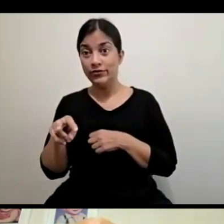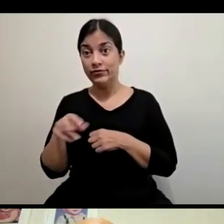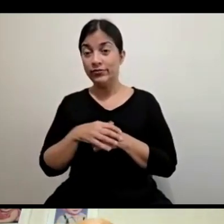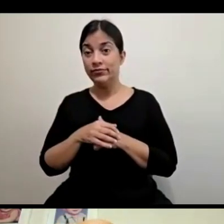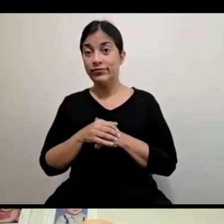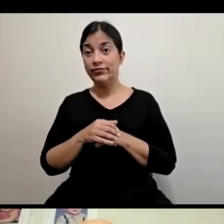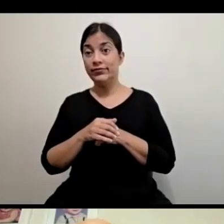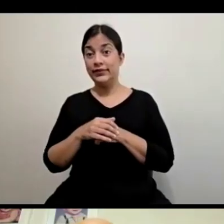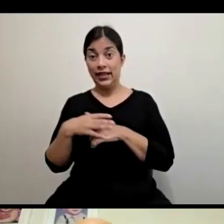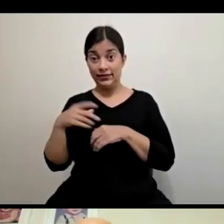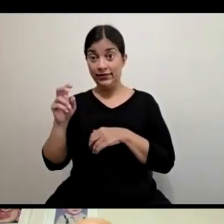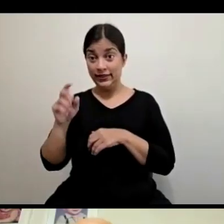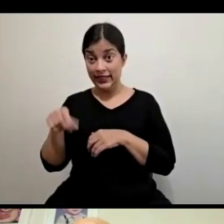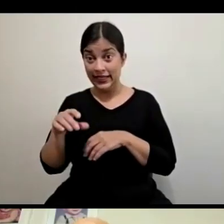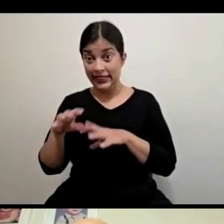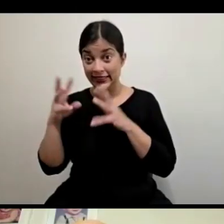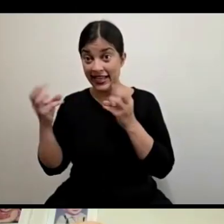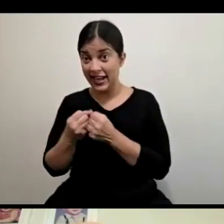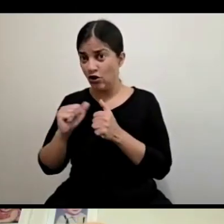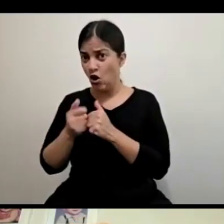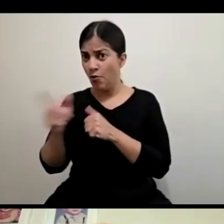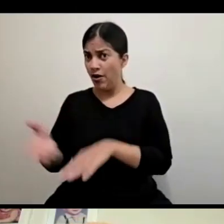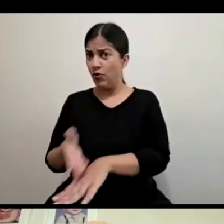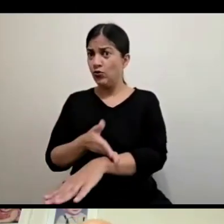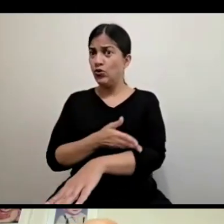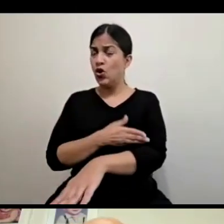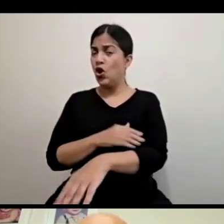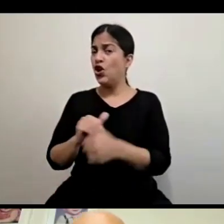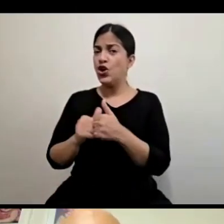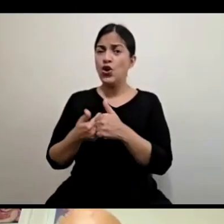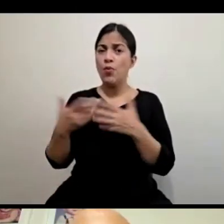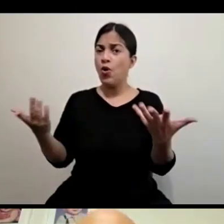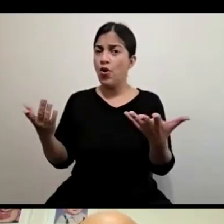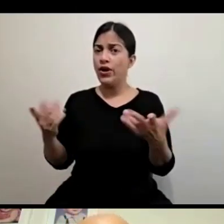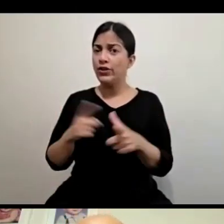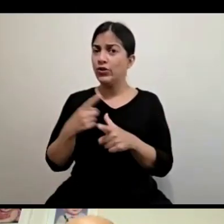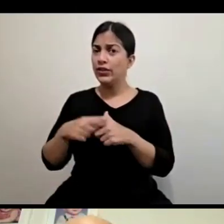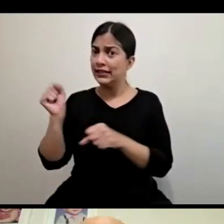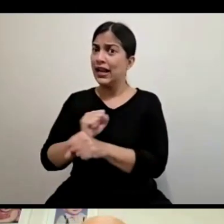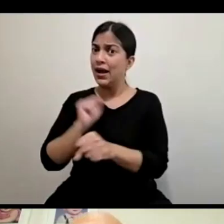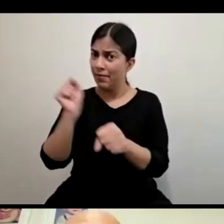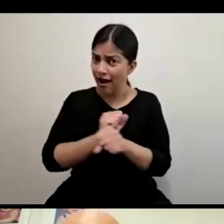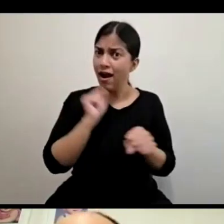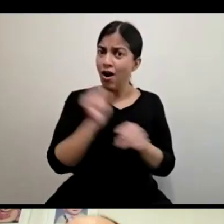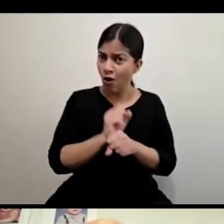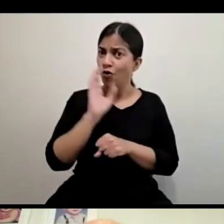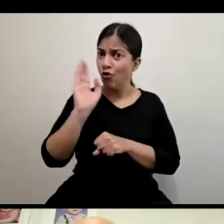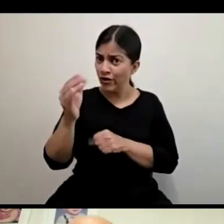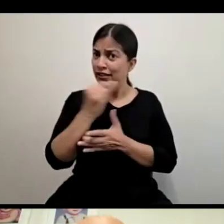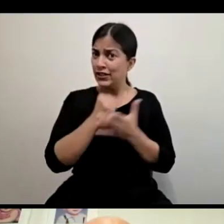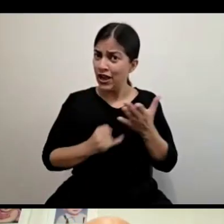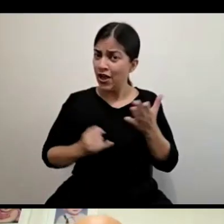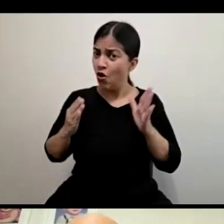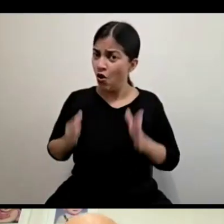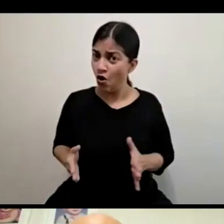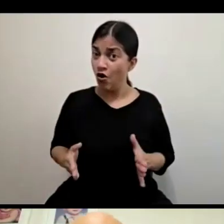ese taller, cómo fue evolucionando y cómo fue entonces el oficio de escenógrafo, de diseñador, entrando